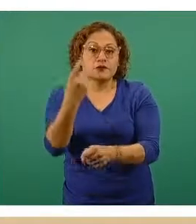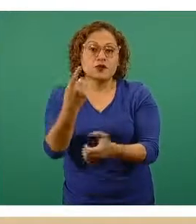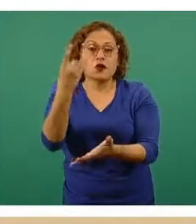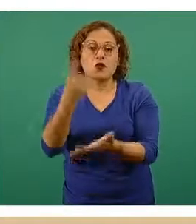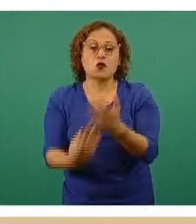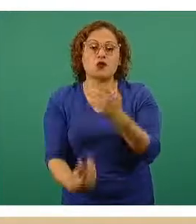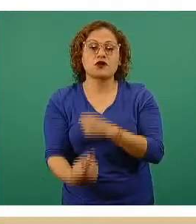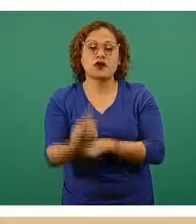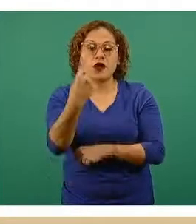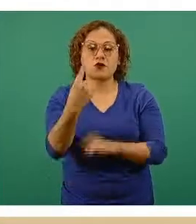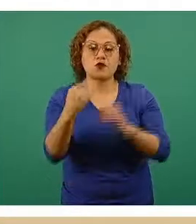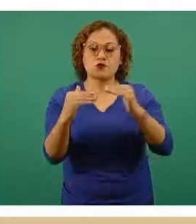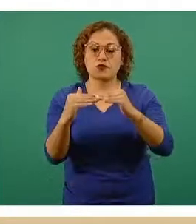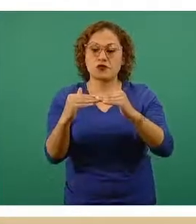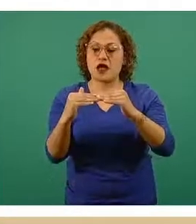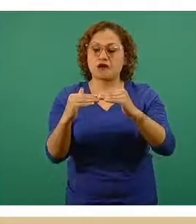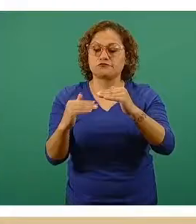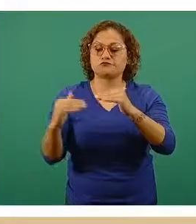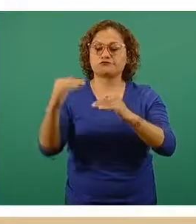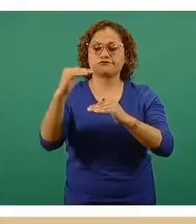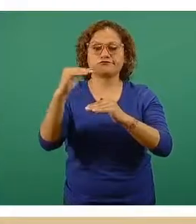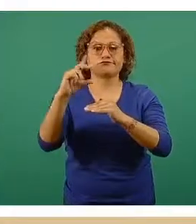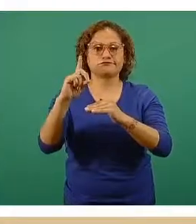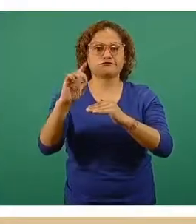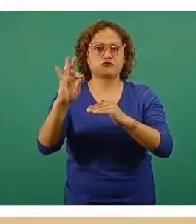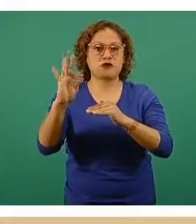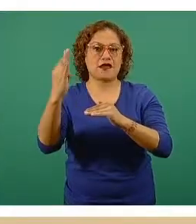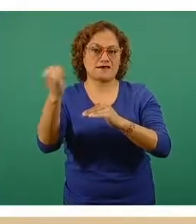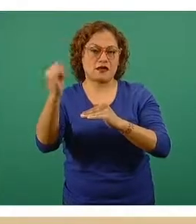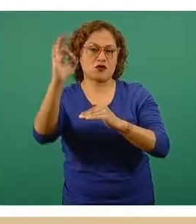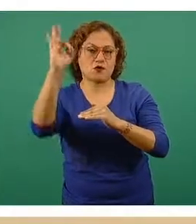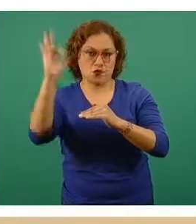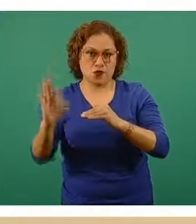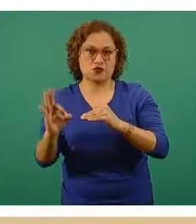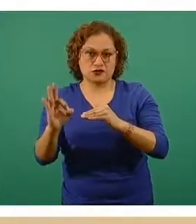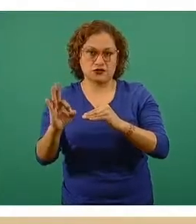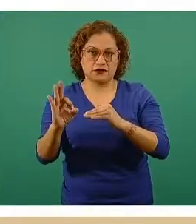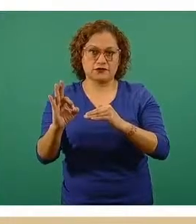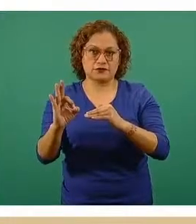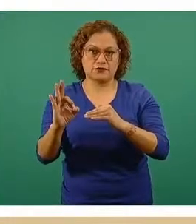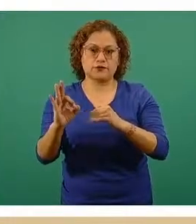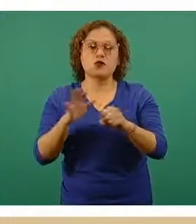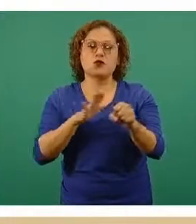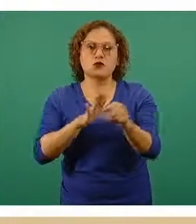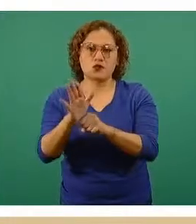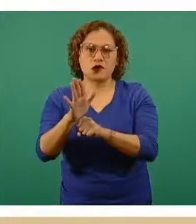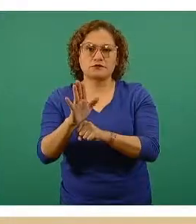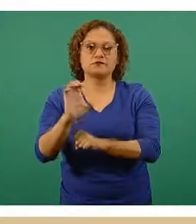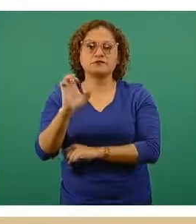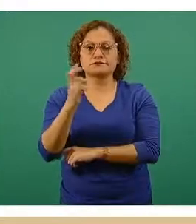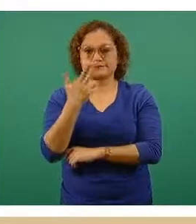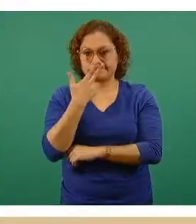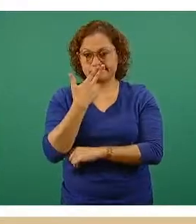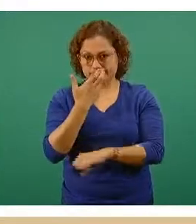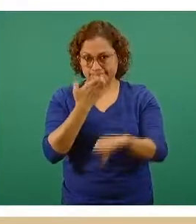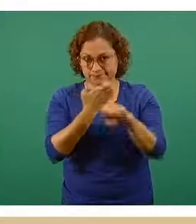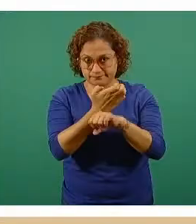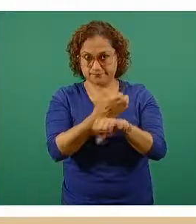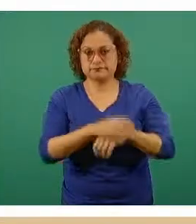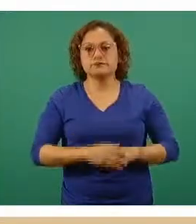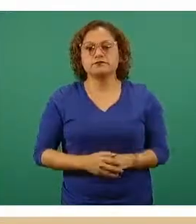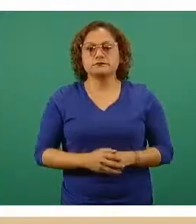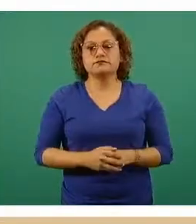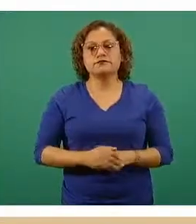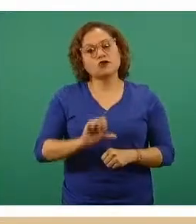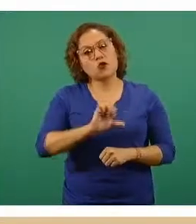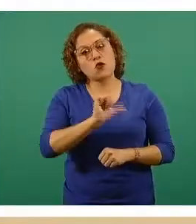y el 49% que está reportado para el día de hoy, con corte al 18 de abril, que es el estado de Chihuahua. Y tenemos